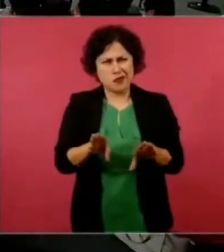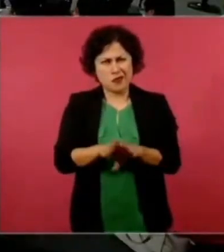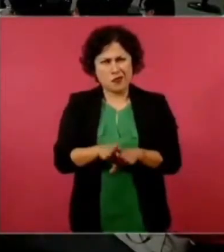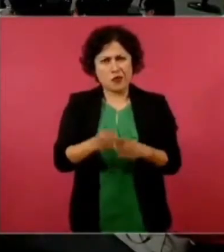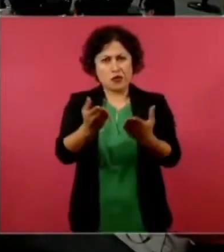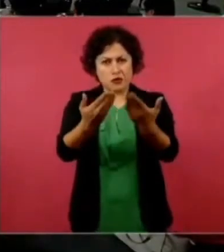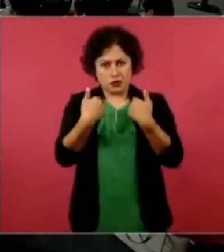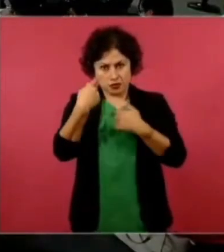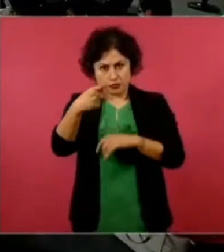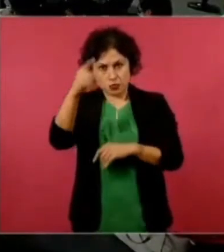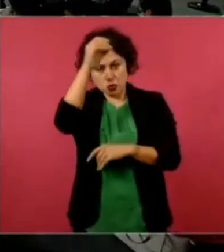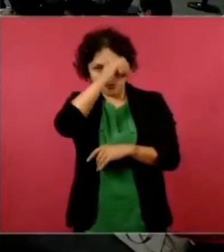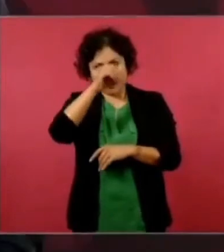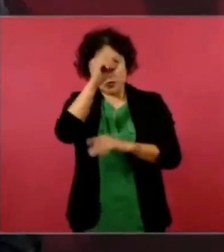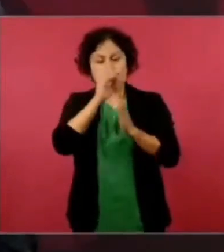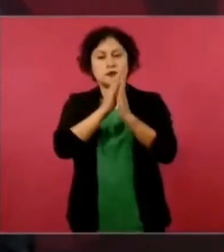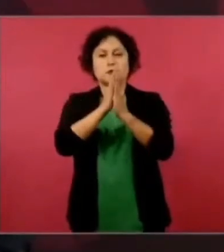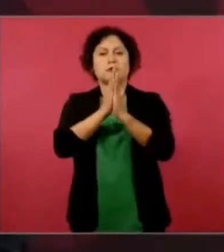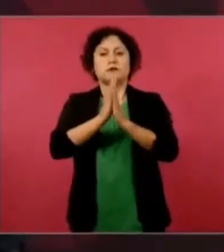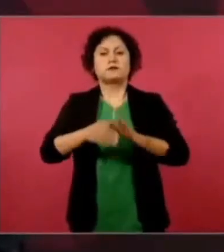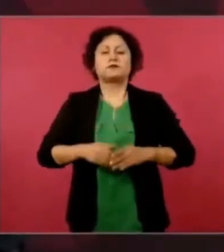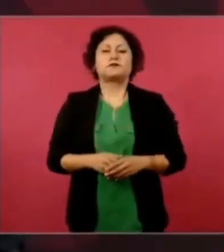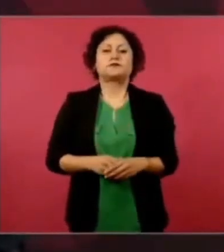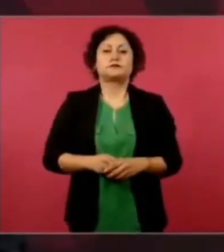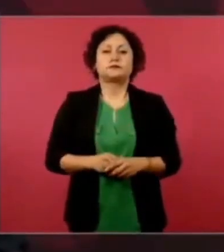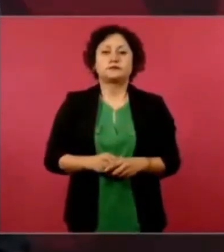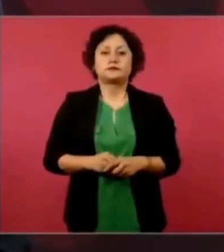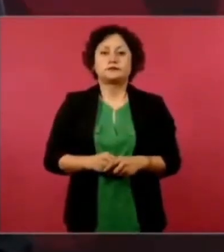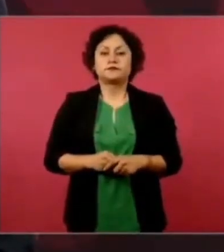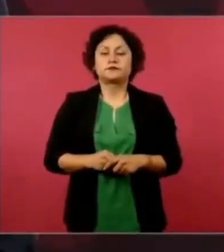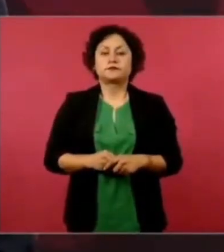Yo creo que